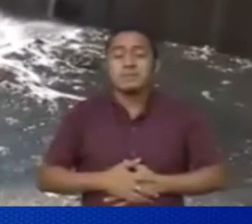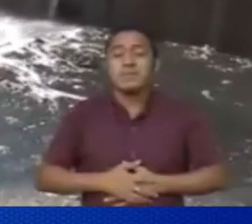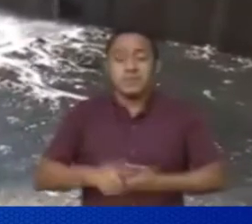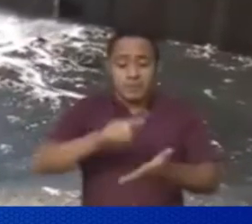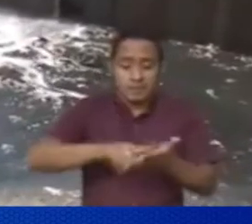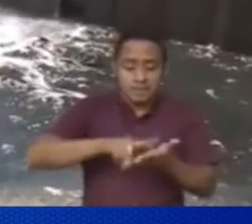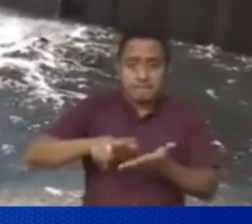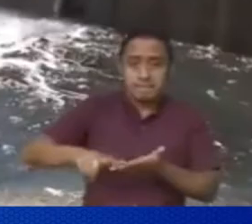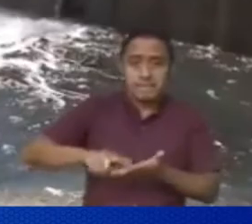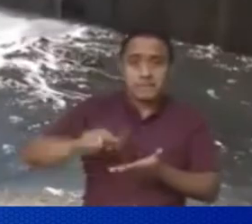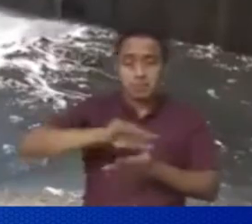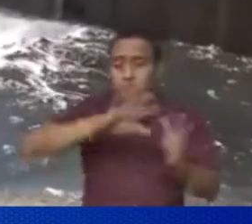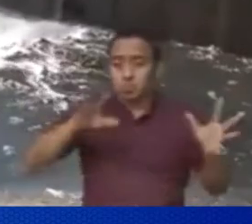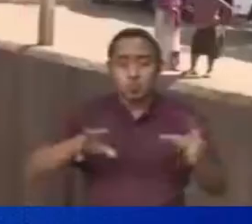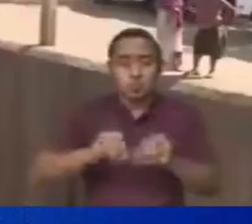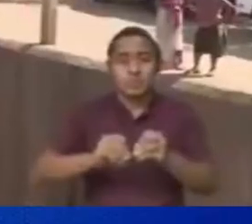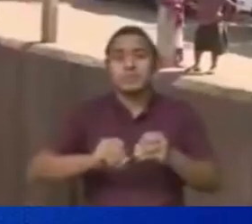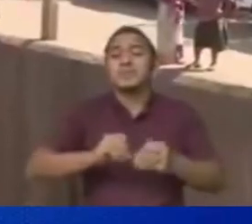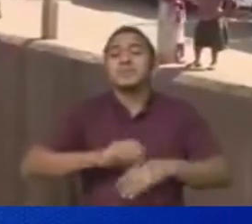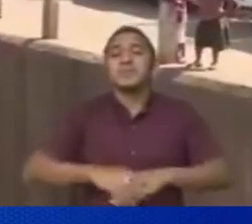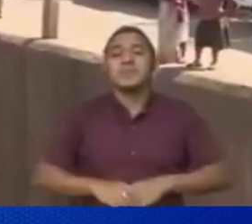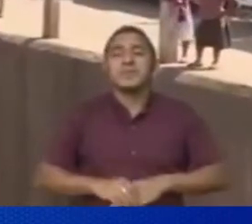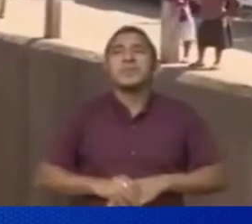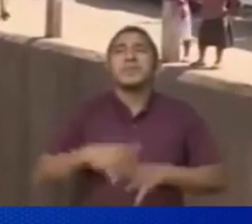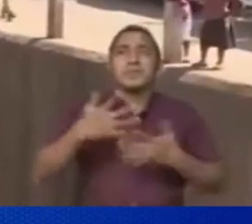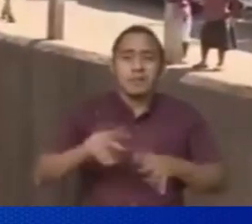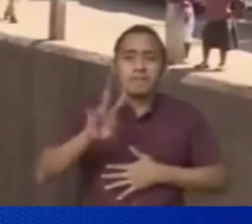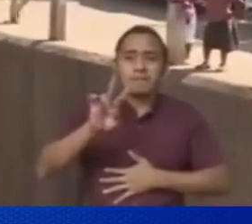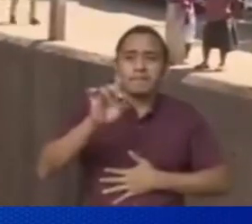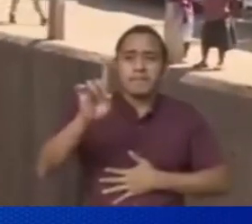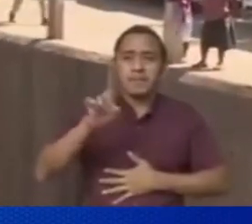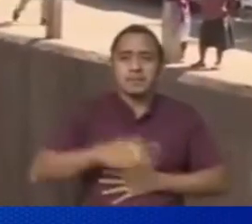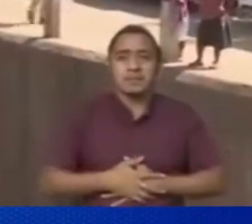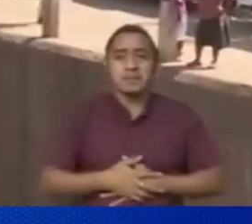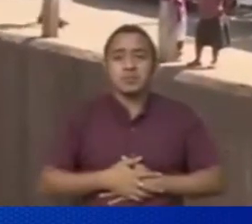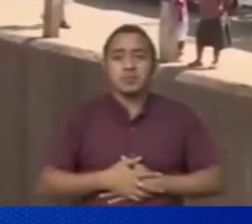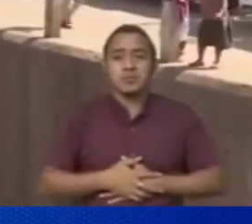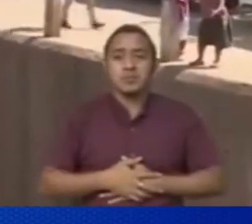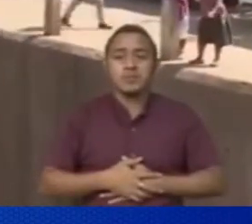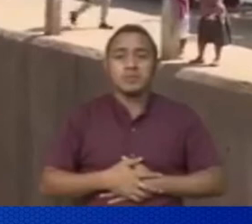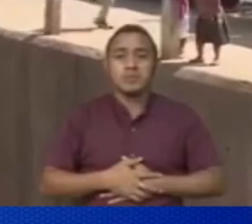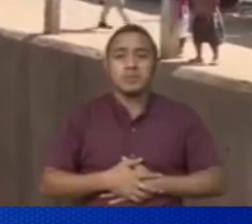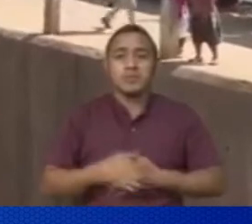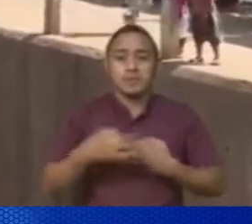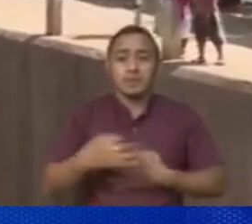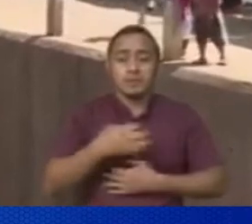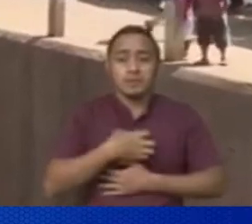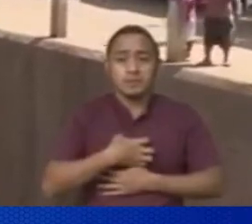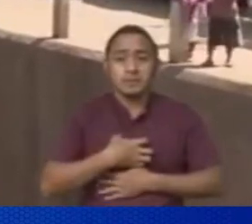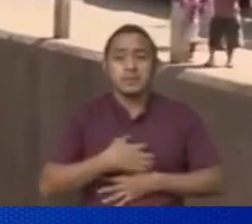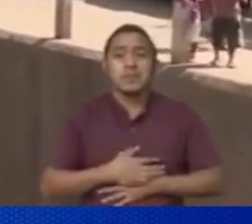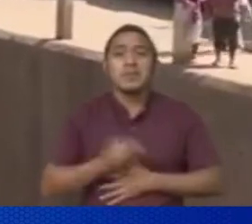25 kilómetros y 23 micropresas. Llevamos el 21% de avance. De los 80 kilómetros de